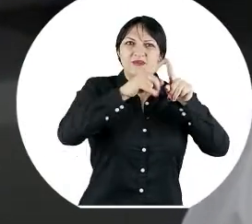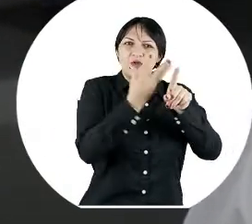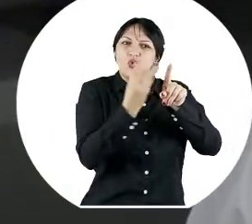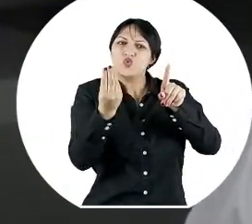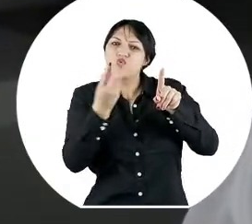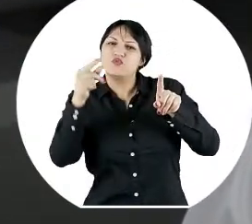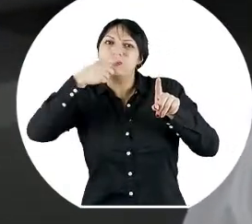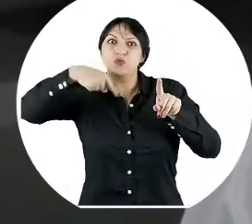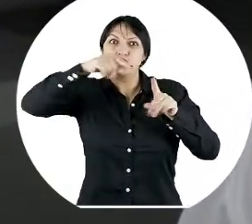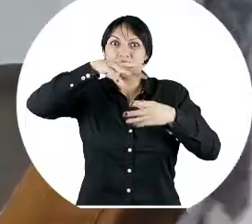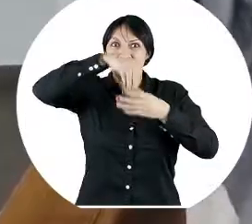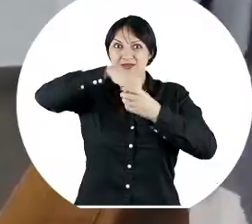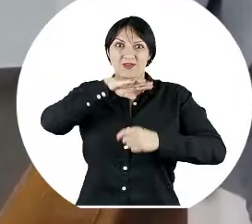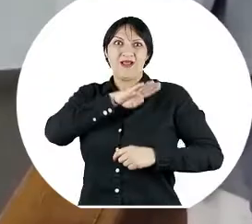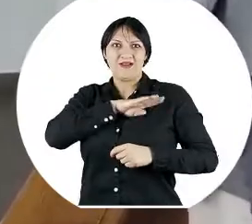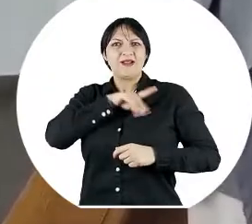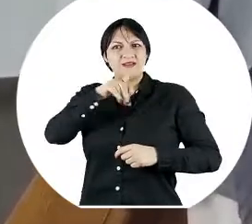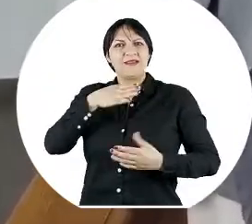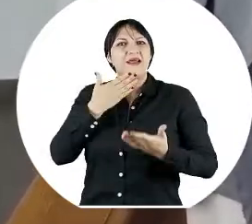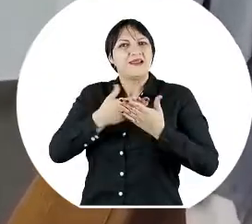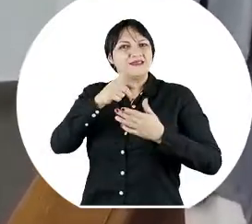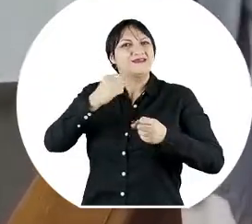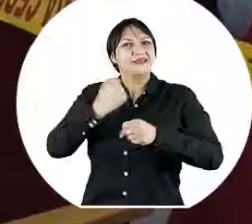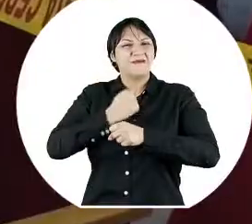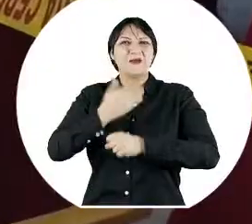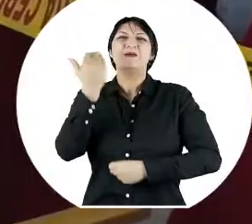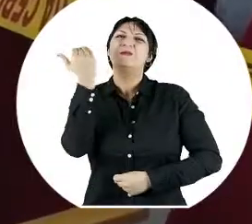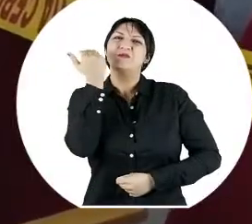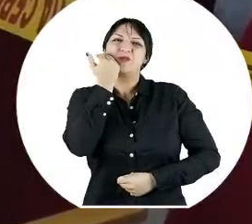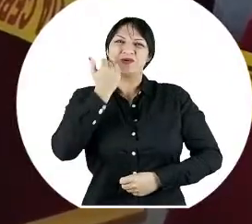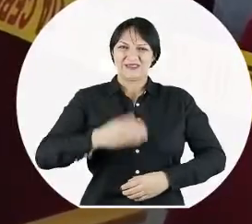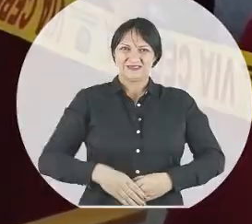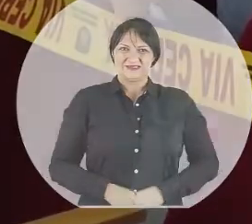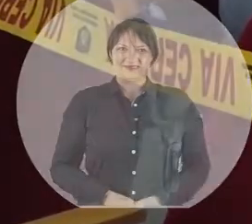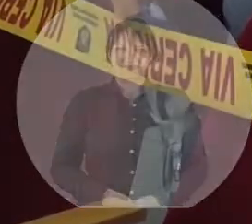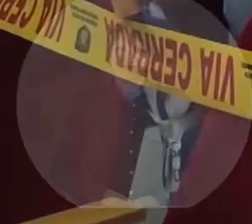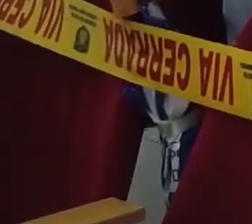los estamentos que en el municipio de Pasto trabajan por las mujeres.